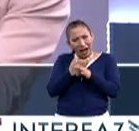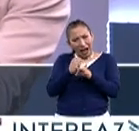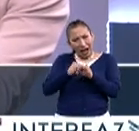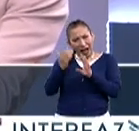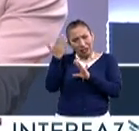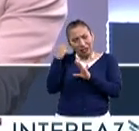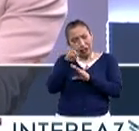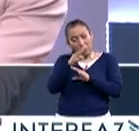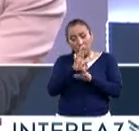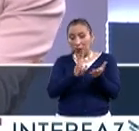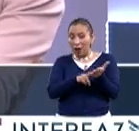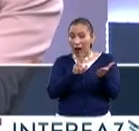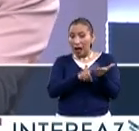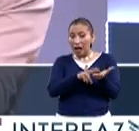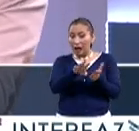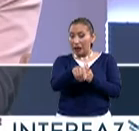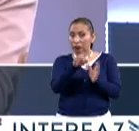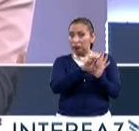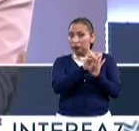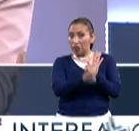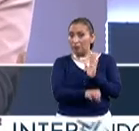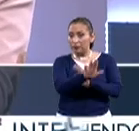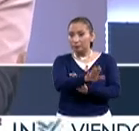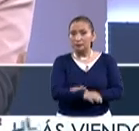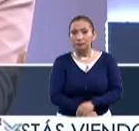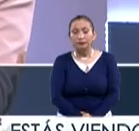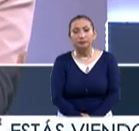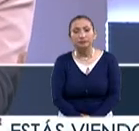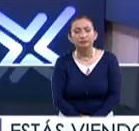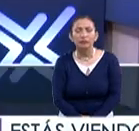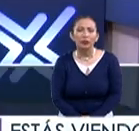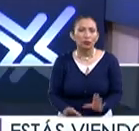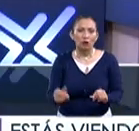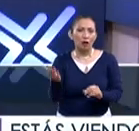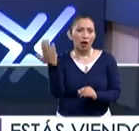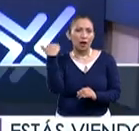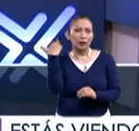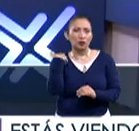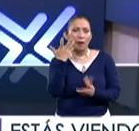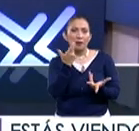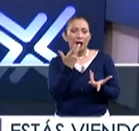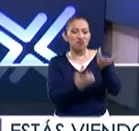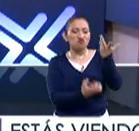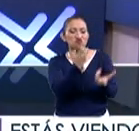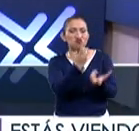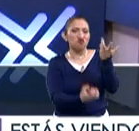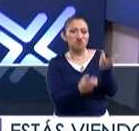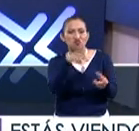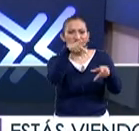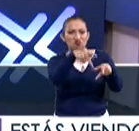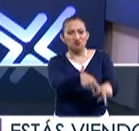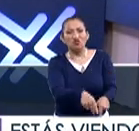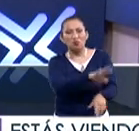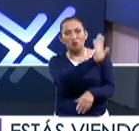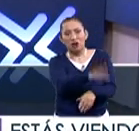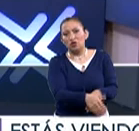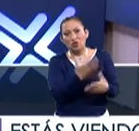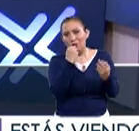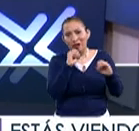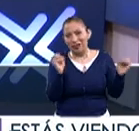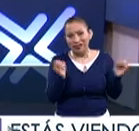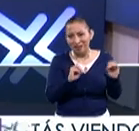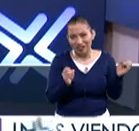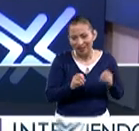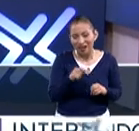prehispánica, pues era el elemento de referencia. Bueno, antes no había crematorio, ¿no? O sea,